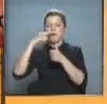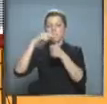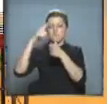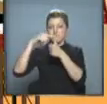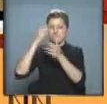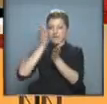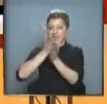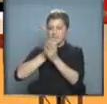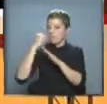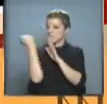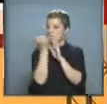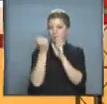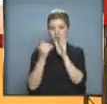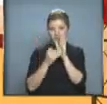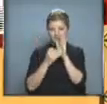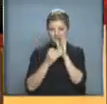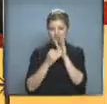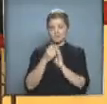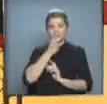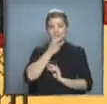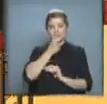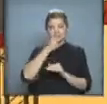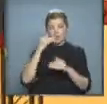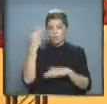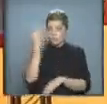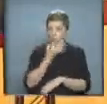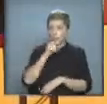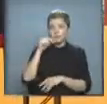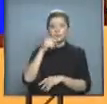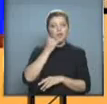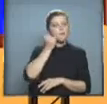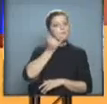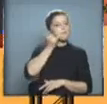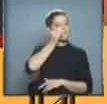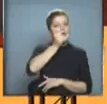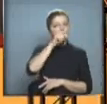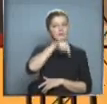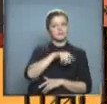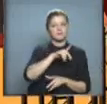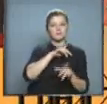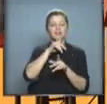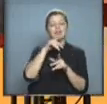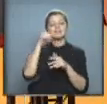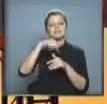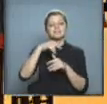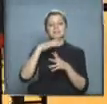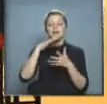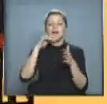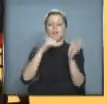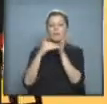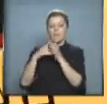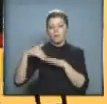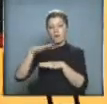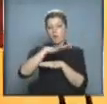primordiales. Paradójicamente, si vamos a ser justos, hay que reconocer que los llamados a la justicia no siempre están dentro del área de cobertura de cualquier